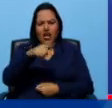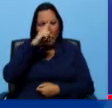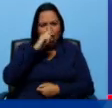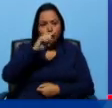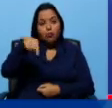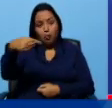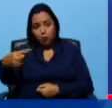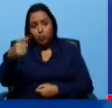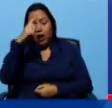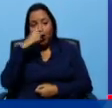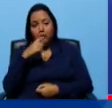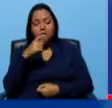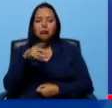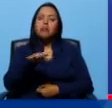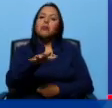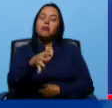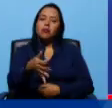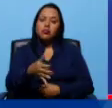año,